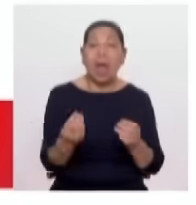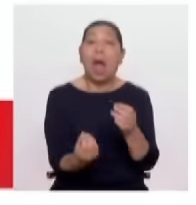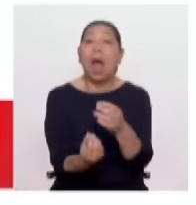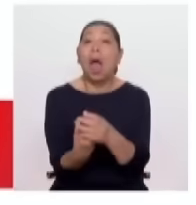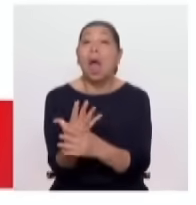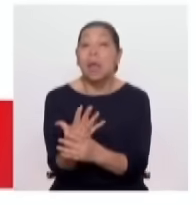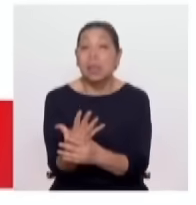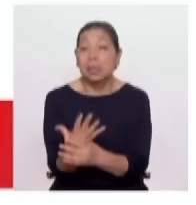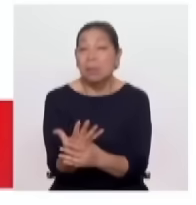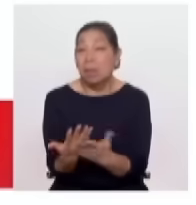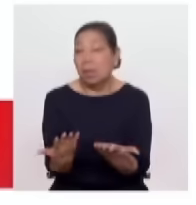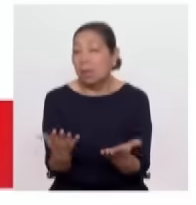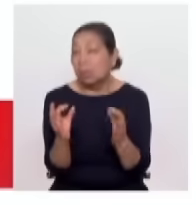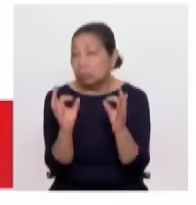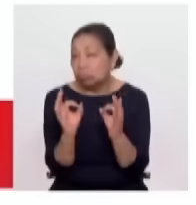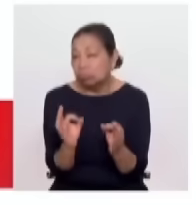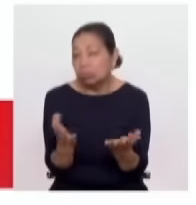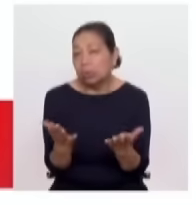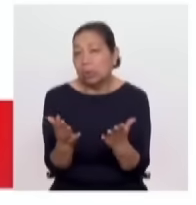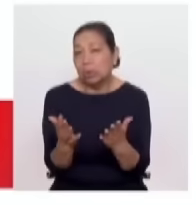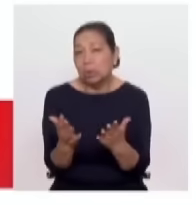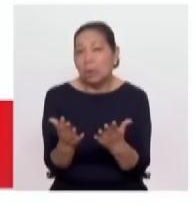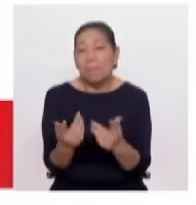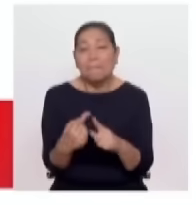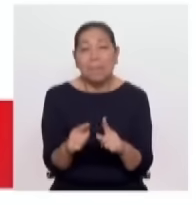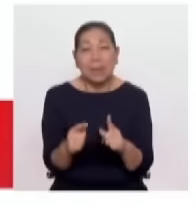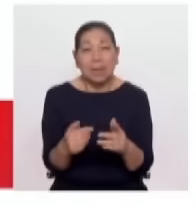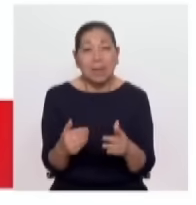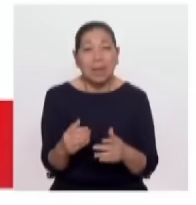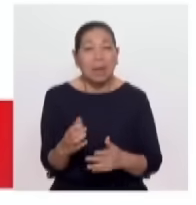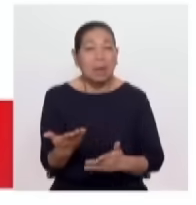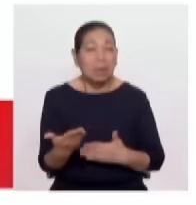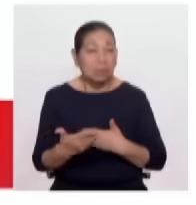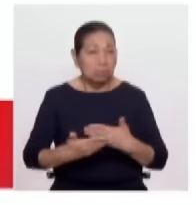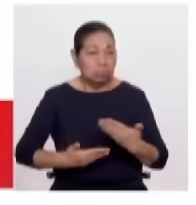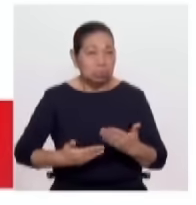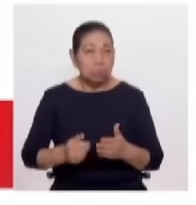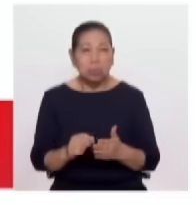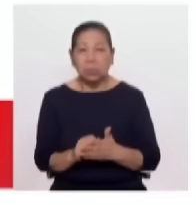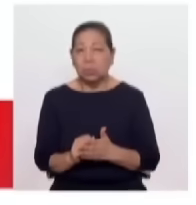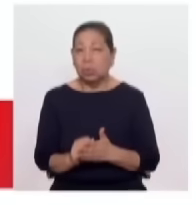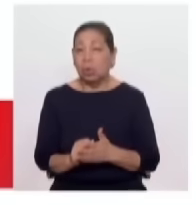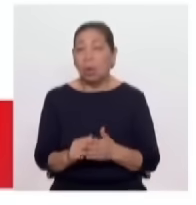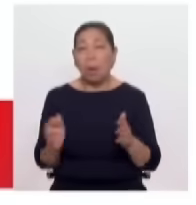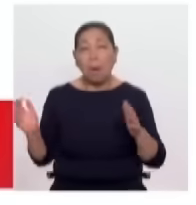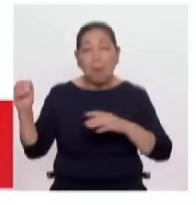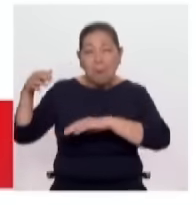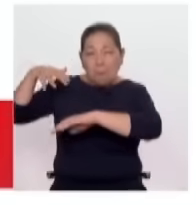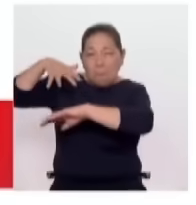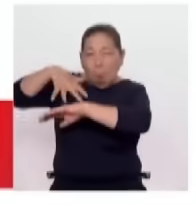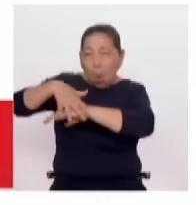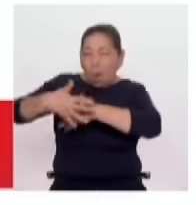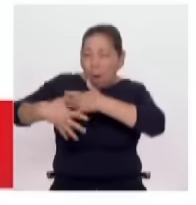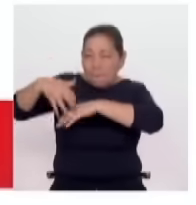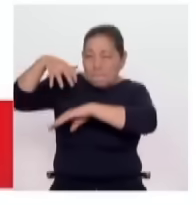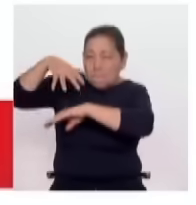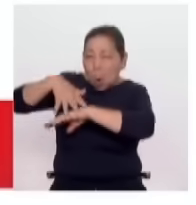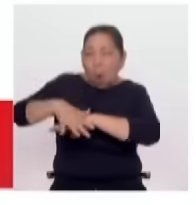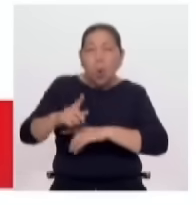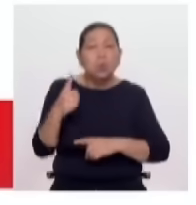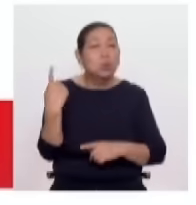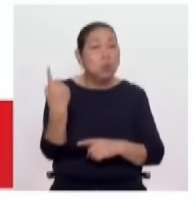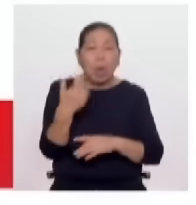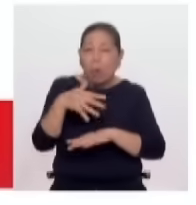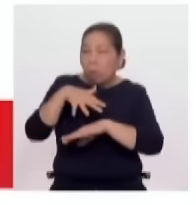Arequipa, hablamos exactamente del distrito de Caima, se ha registrado un derrumbe producto de este fuerte